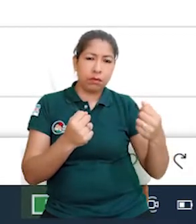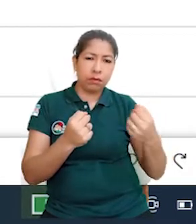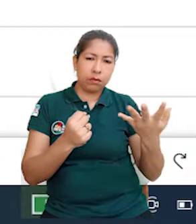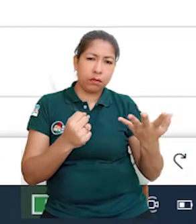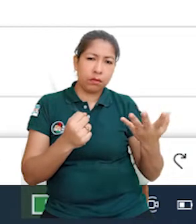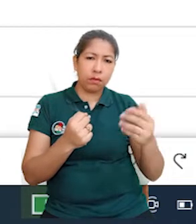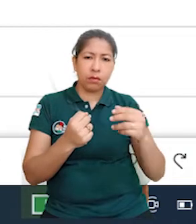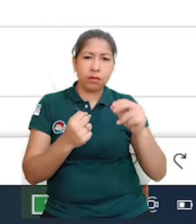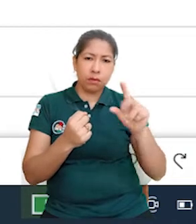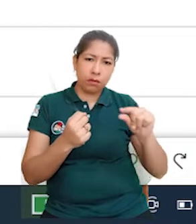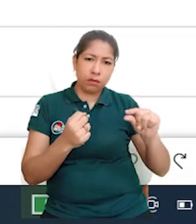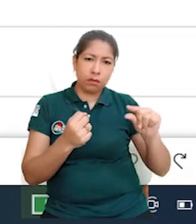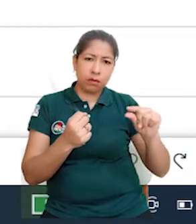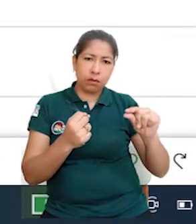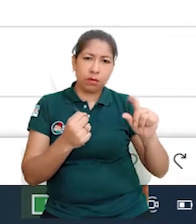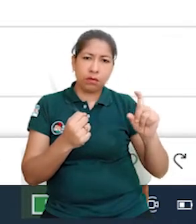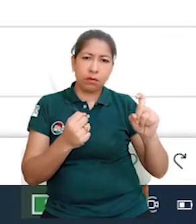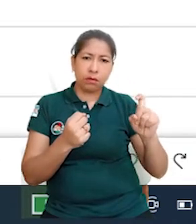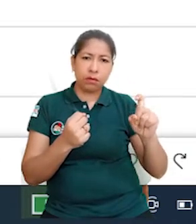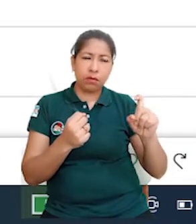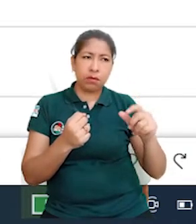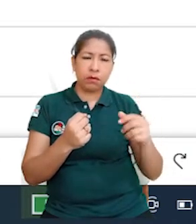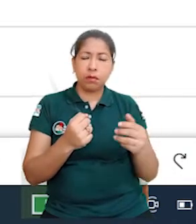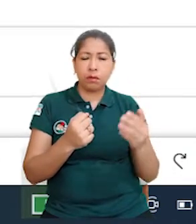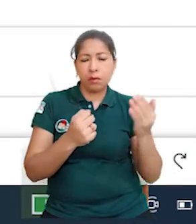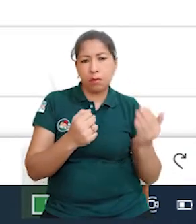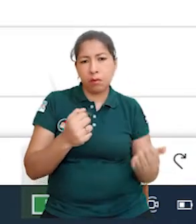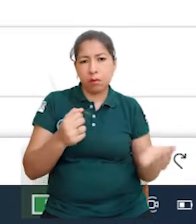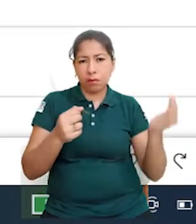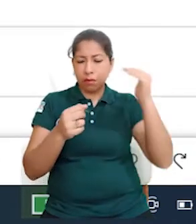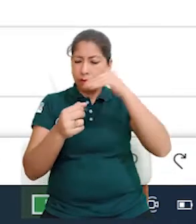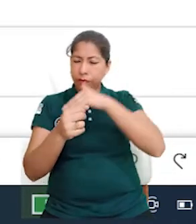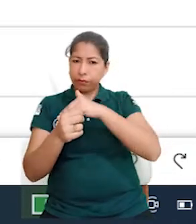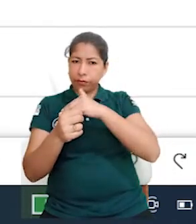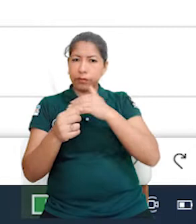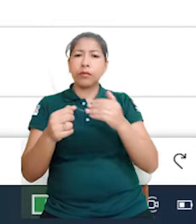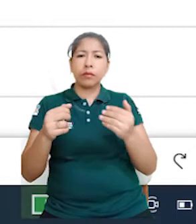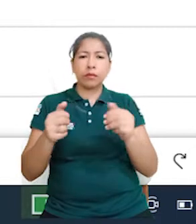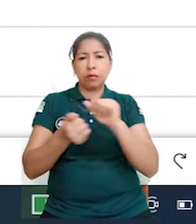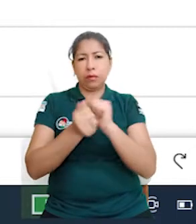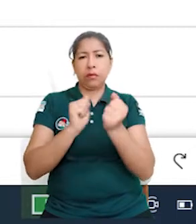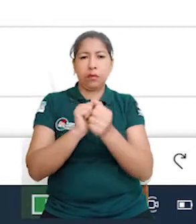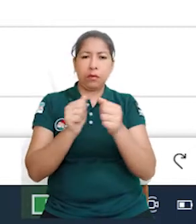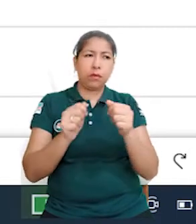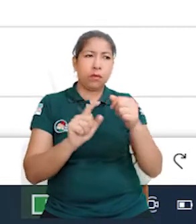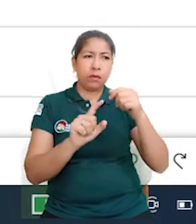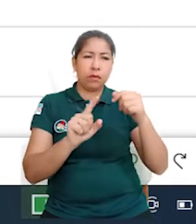resultado es 20x. Y 20x va a pasar al primer miembro con signo cambiado, o sea,